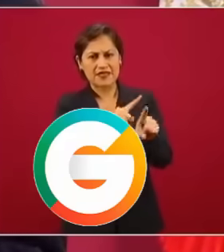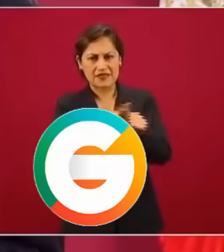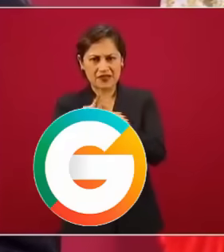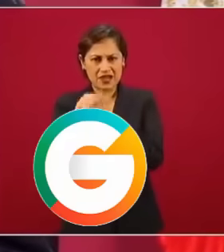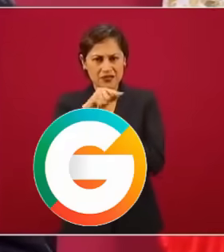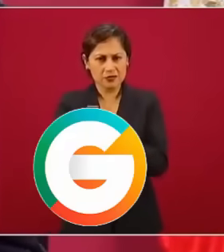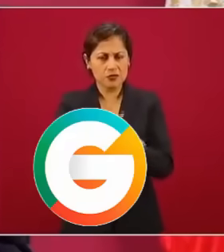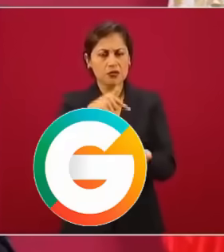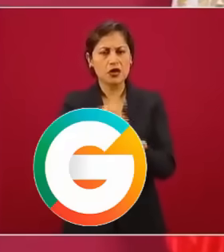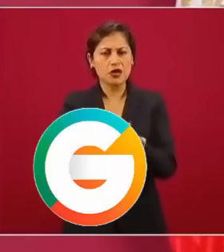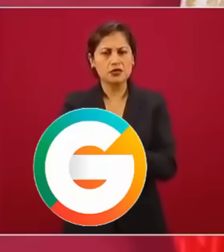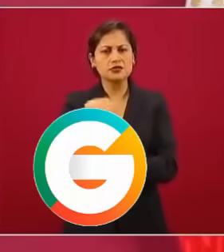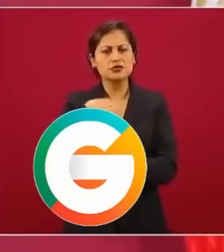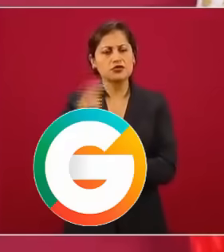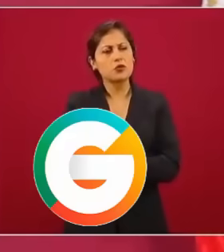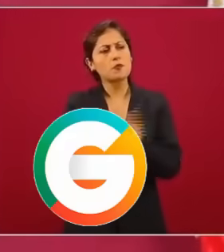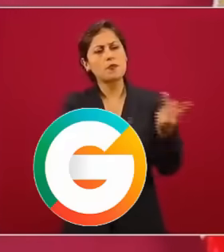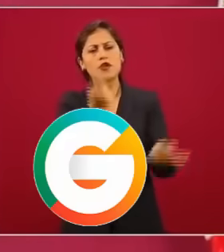mano